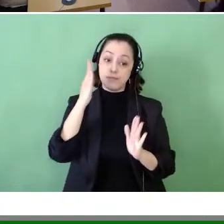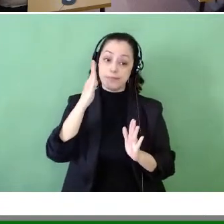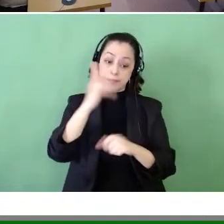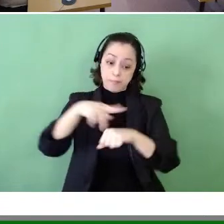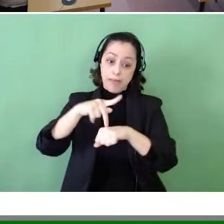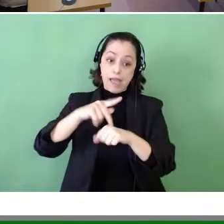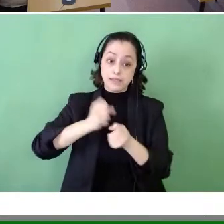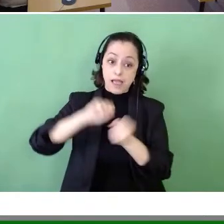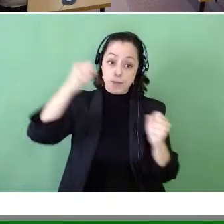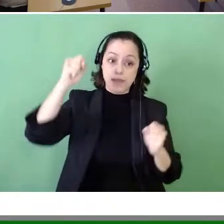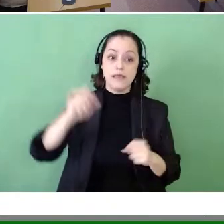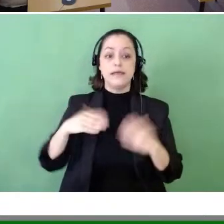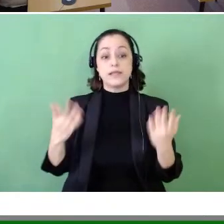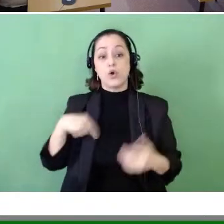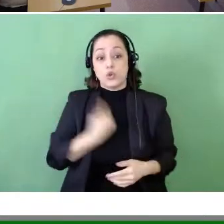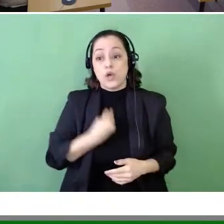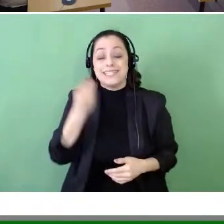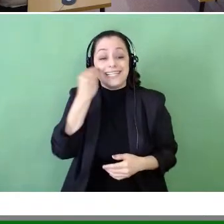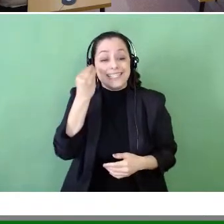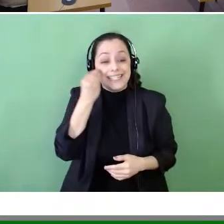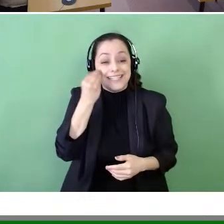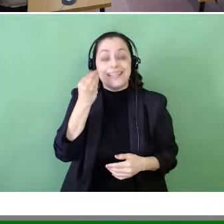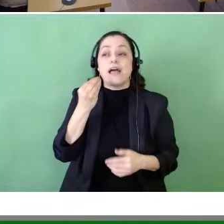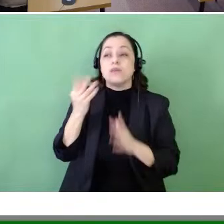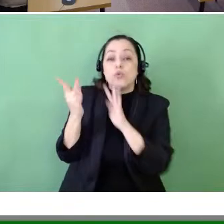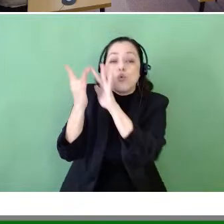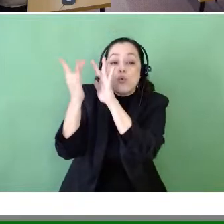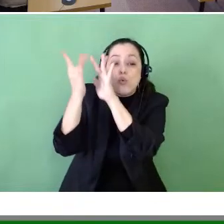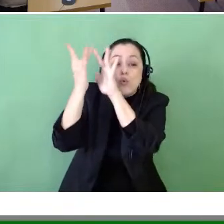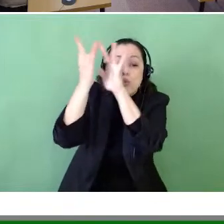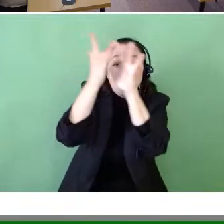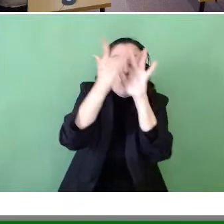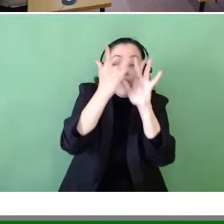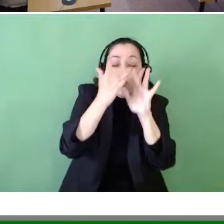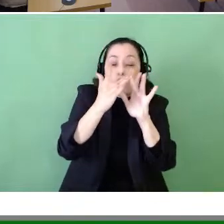intentamos aplicar a lo máximo de profesionales posible.